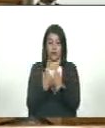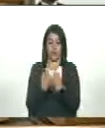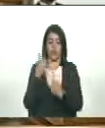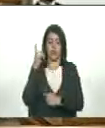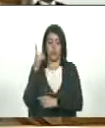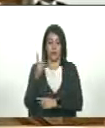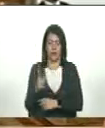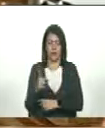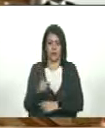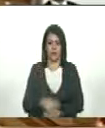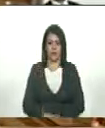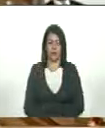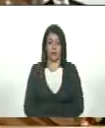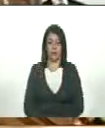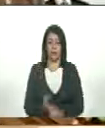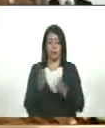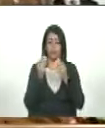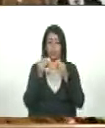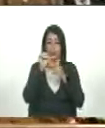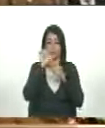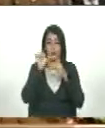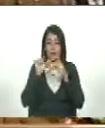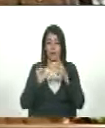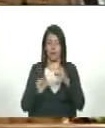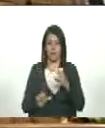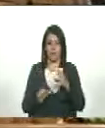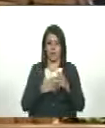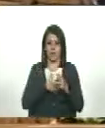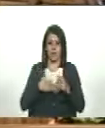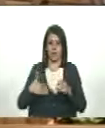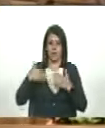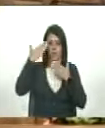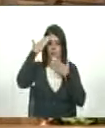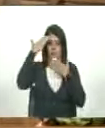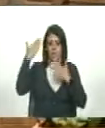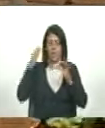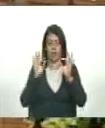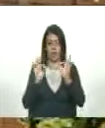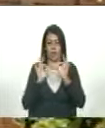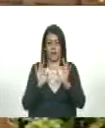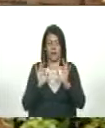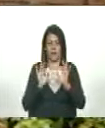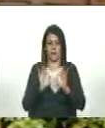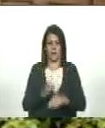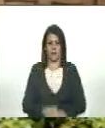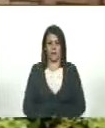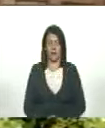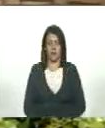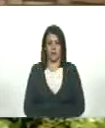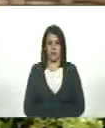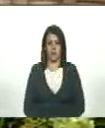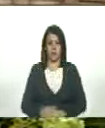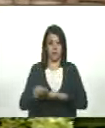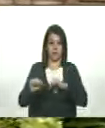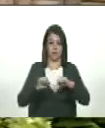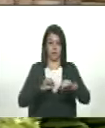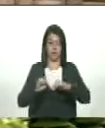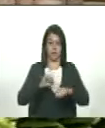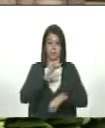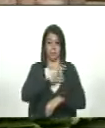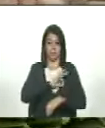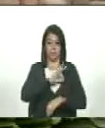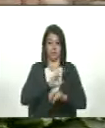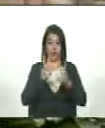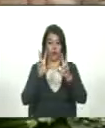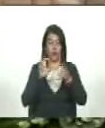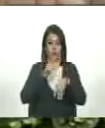deber patriótico en muchos aspectos. Quiero saludar especialmente a los movimientos sociales de